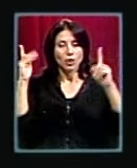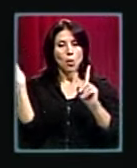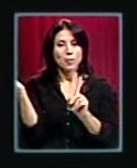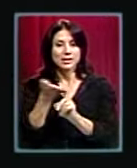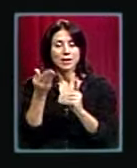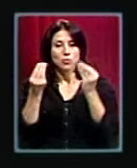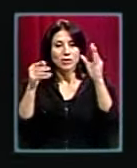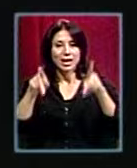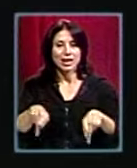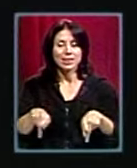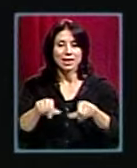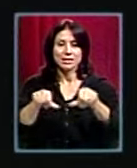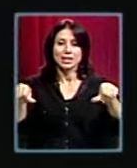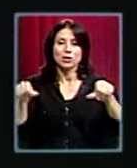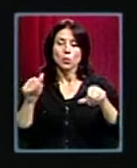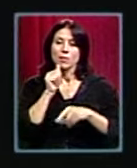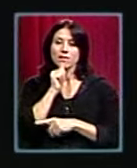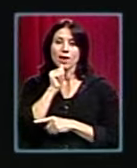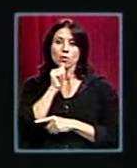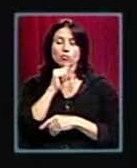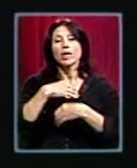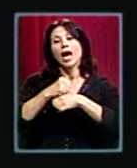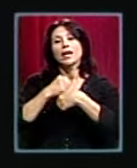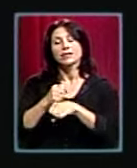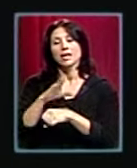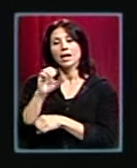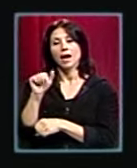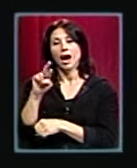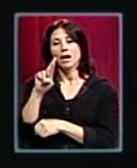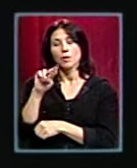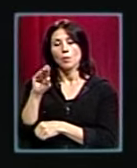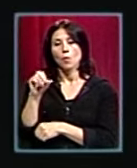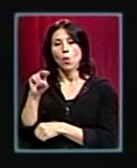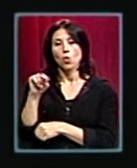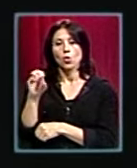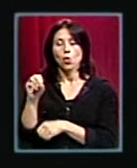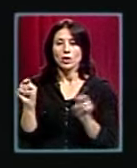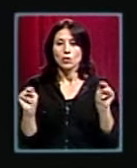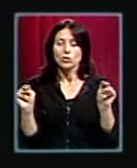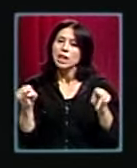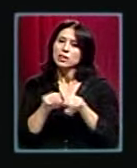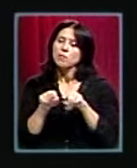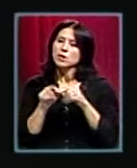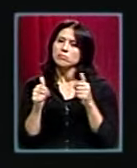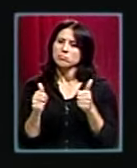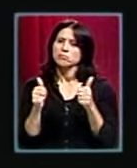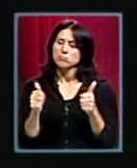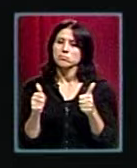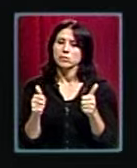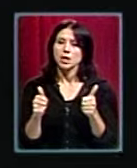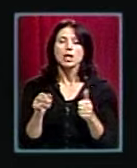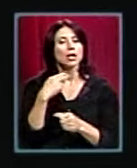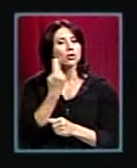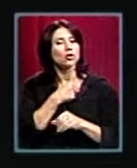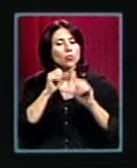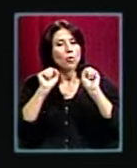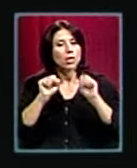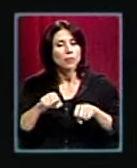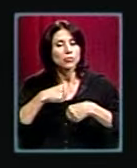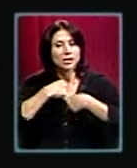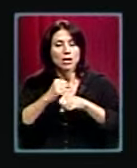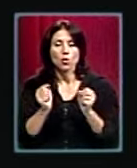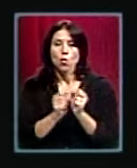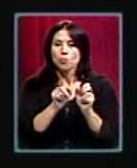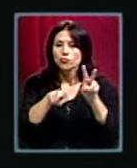a mucha gente en el sector privado que el ser carbono neutral es también económicamente viable y que lo introduzcamos como una variable de